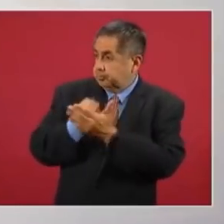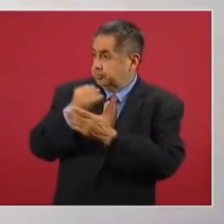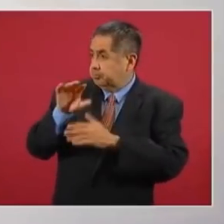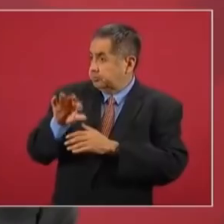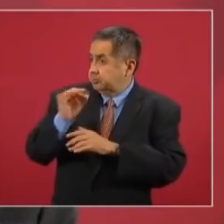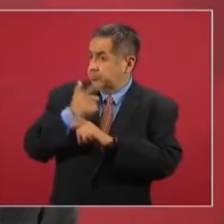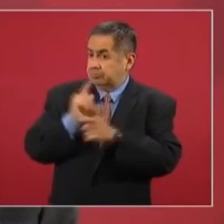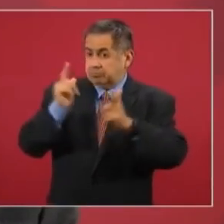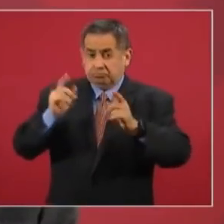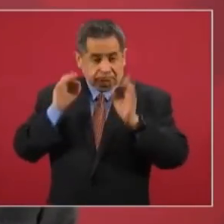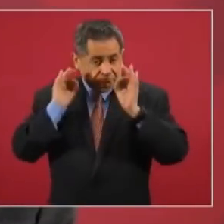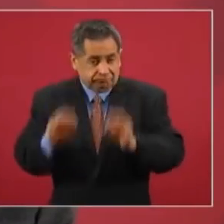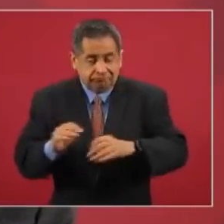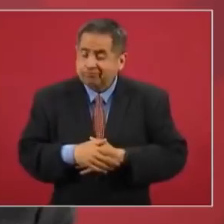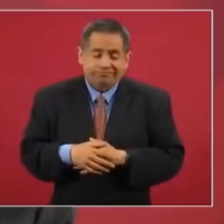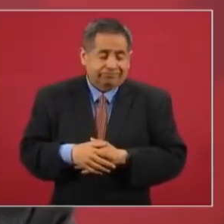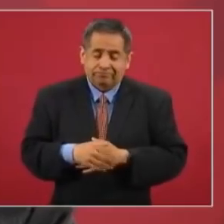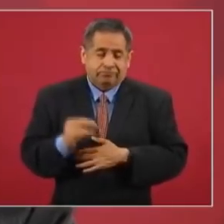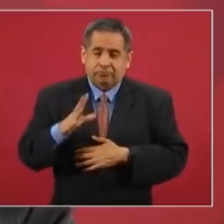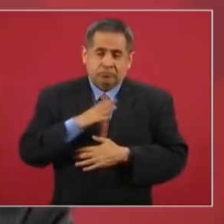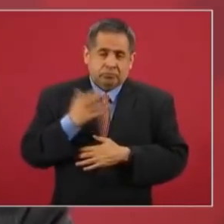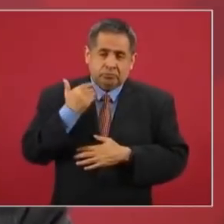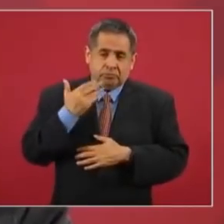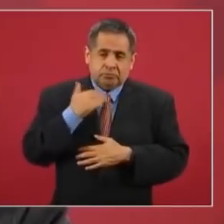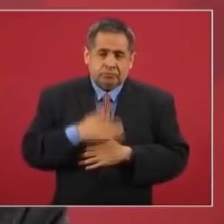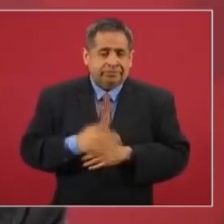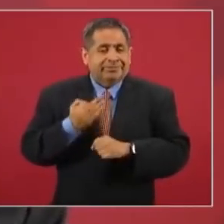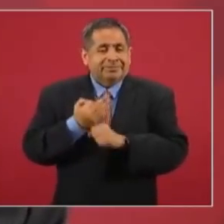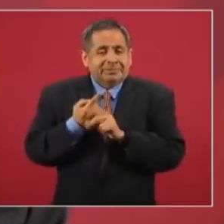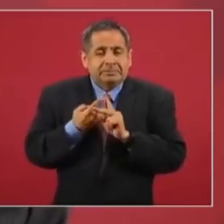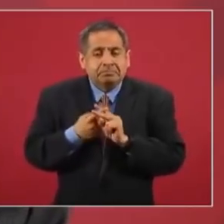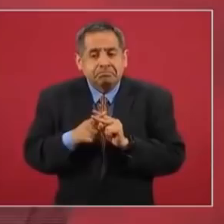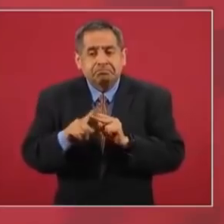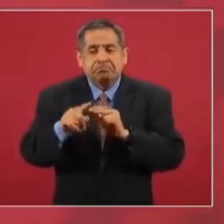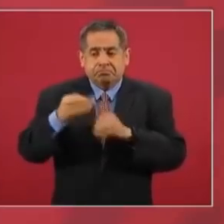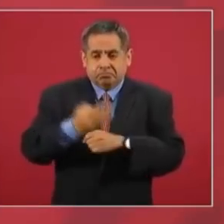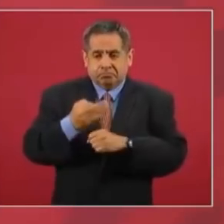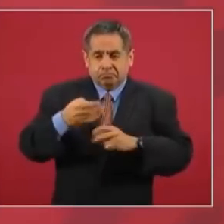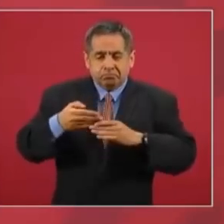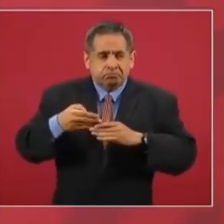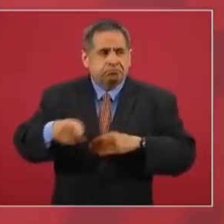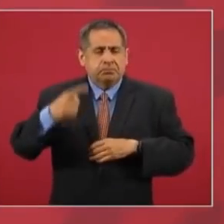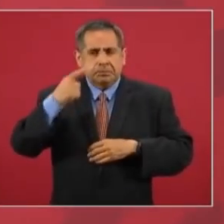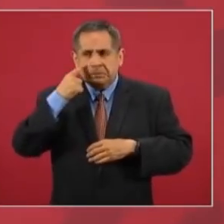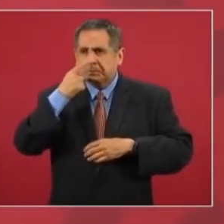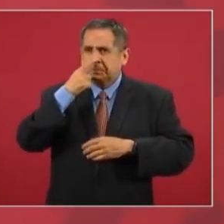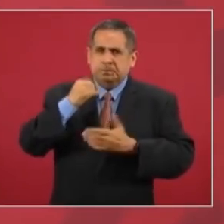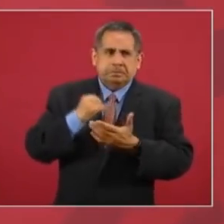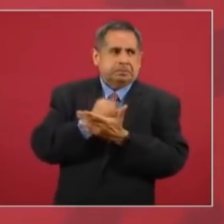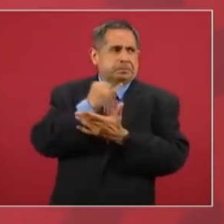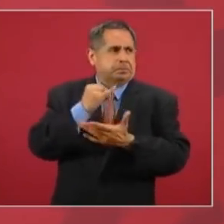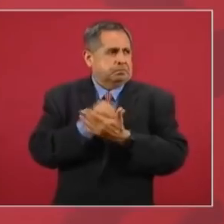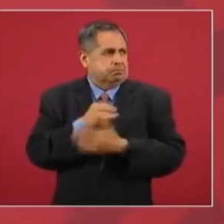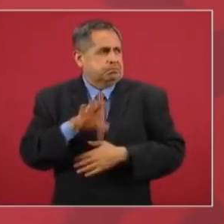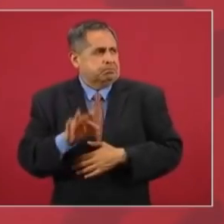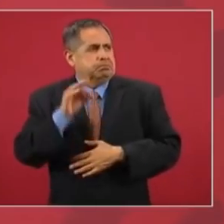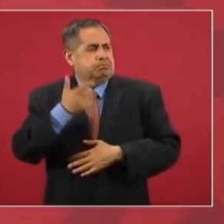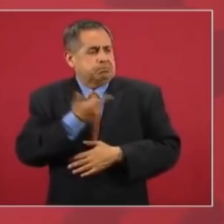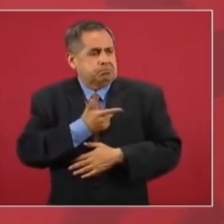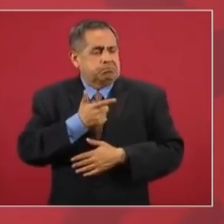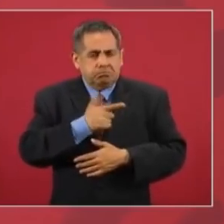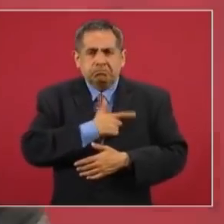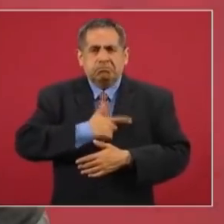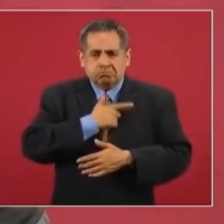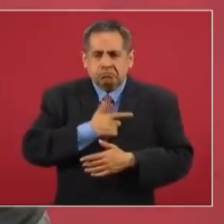desde hace siglos. Estamos dando los primeros pasos. No tenemos hábito